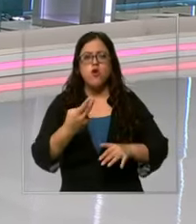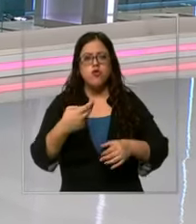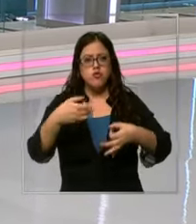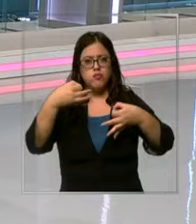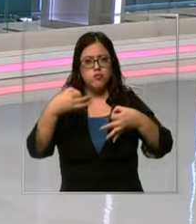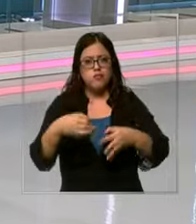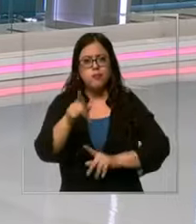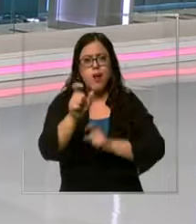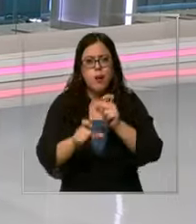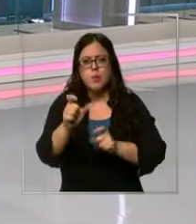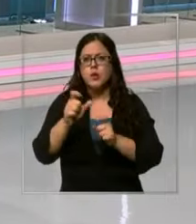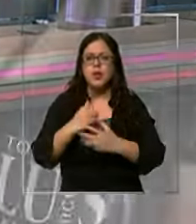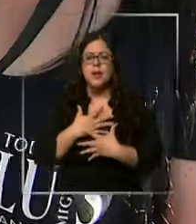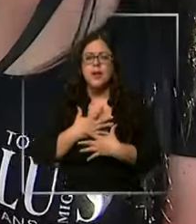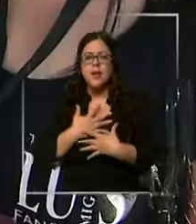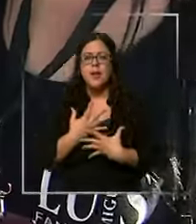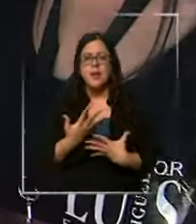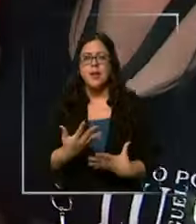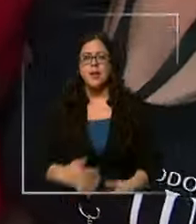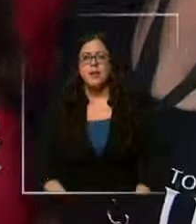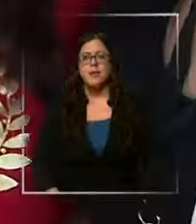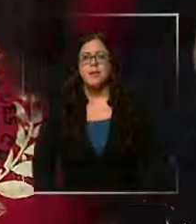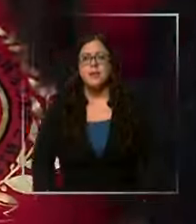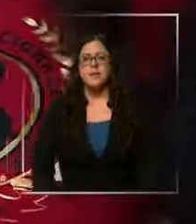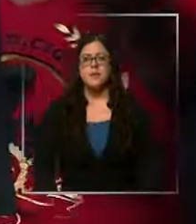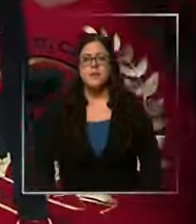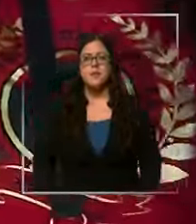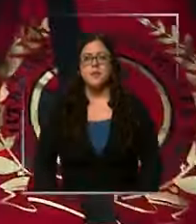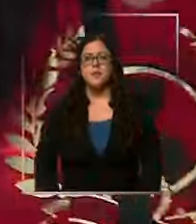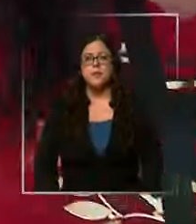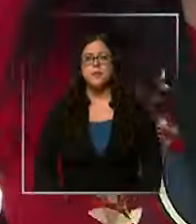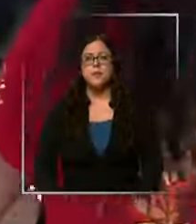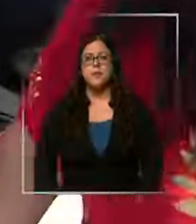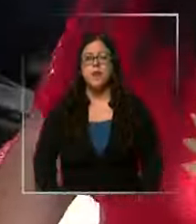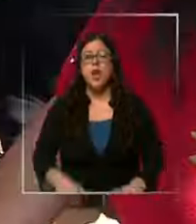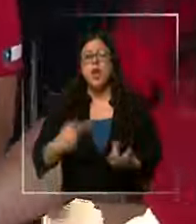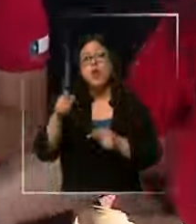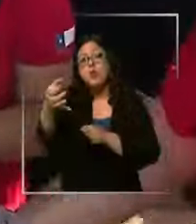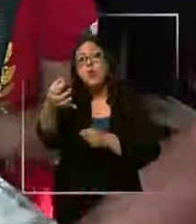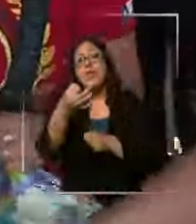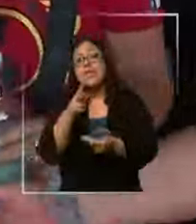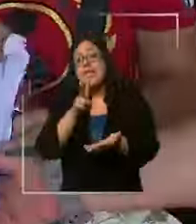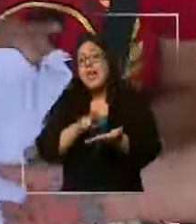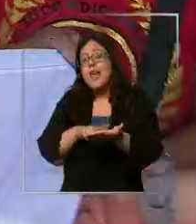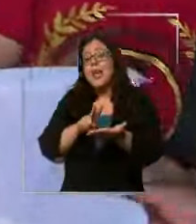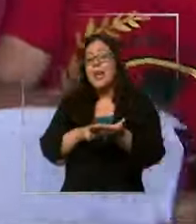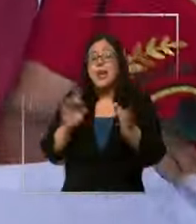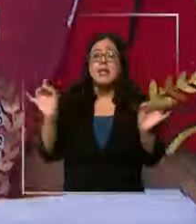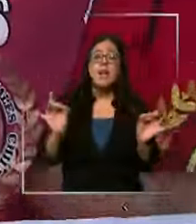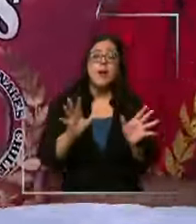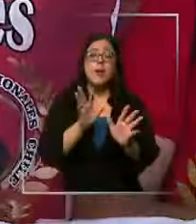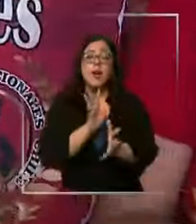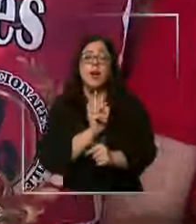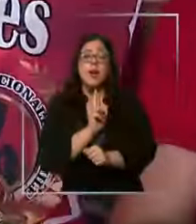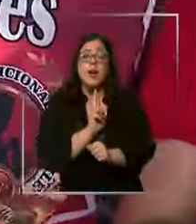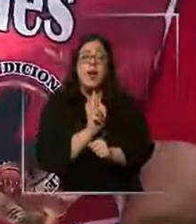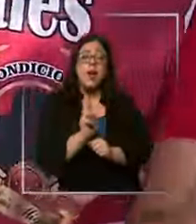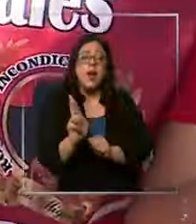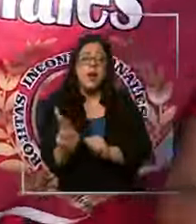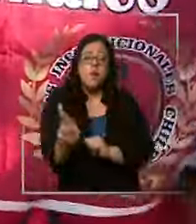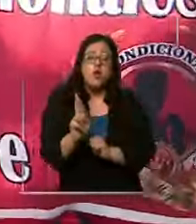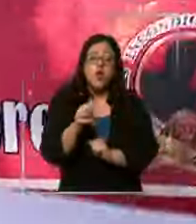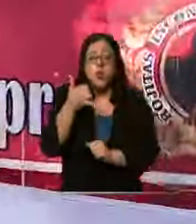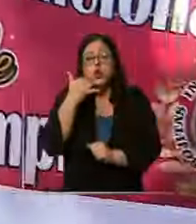sus seguidores. Tú hubieras dicho siempre la verdad. Si hubieras respondido cuando te